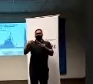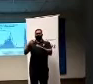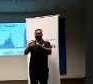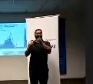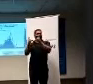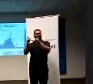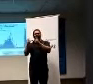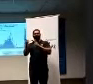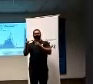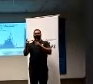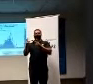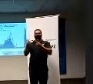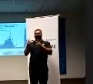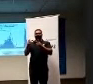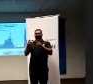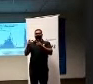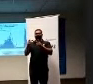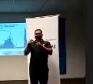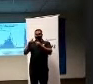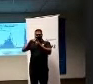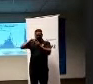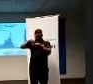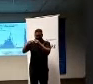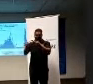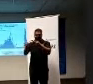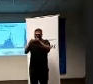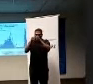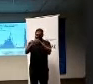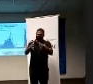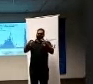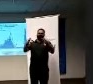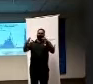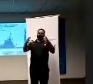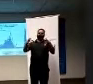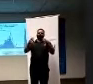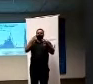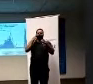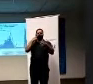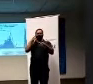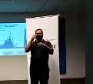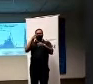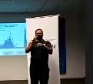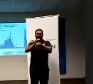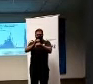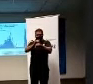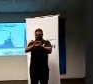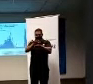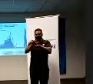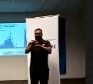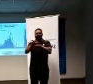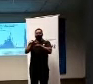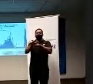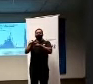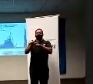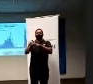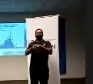de la variante Omicron, de cómo fueron otra vez aumentando los casos y luego fueron disminuyendo.